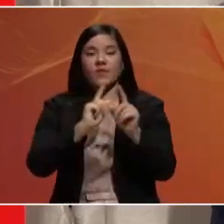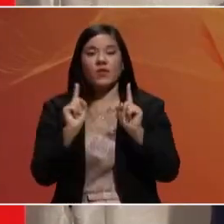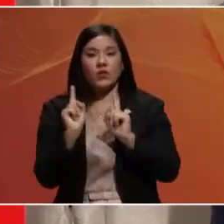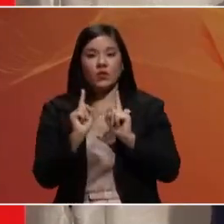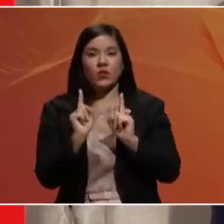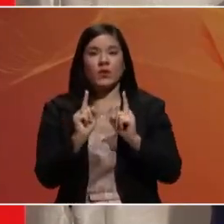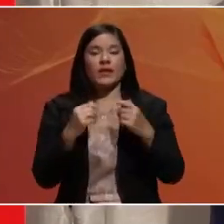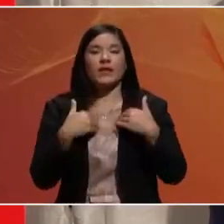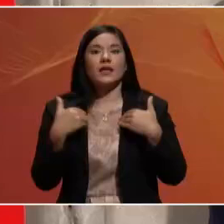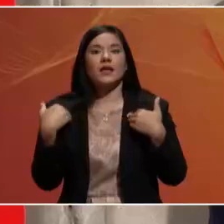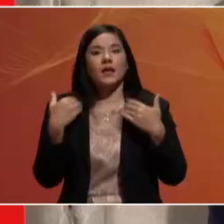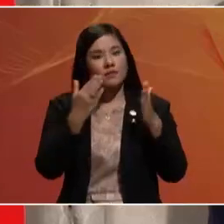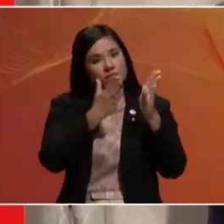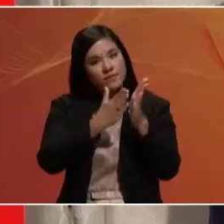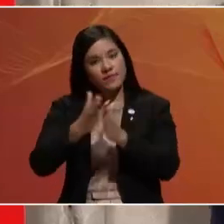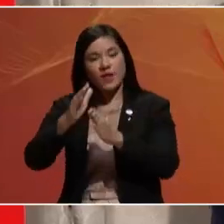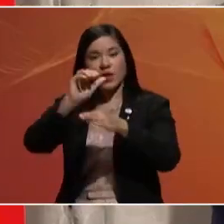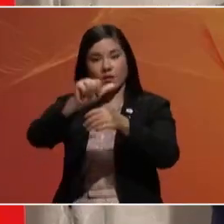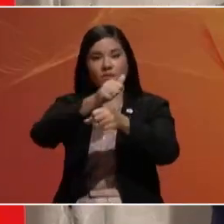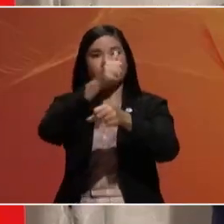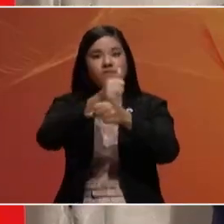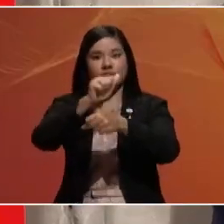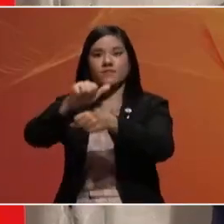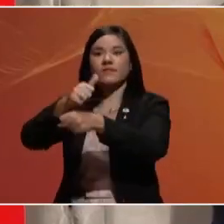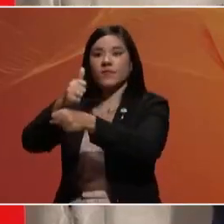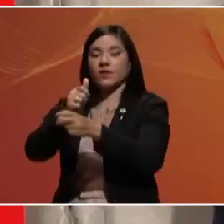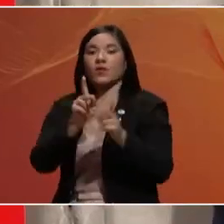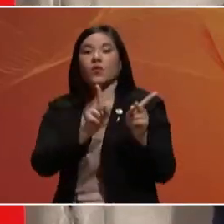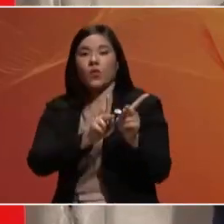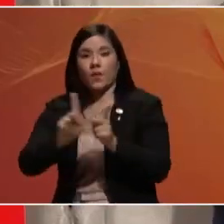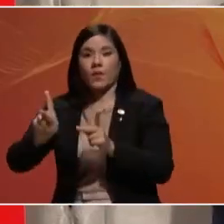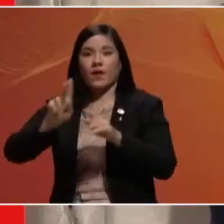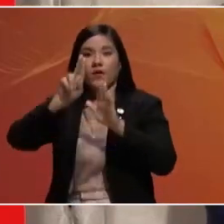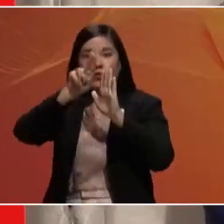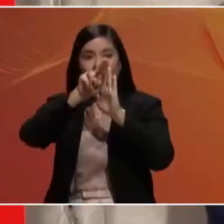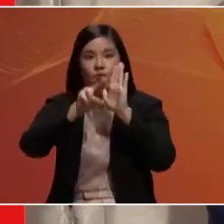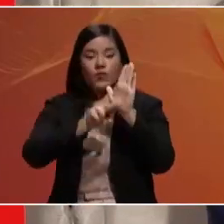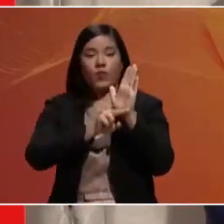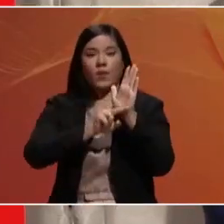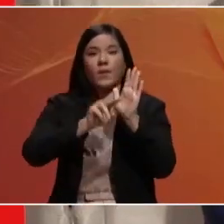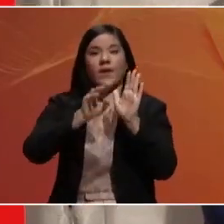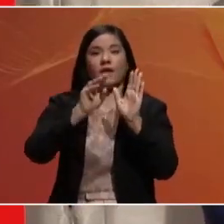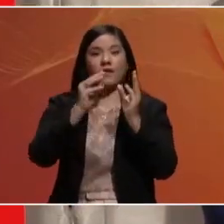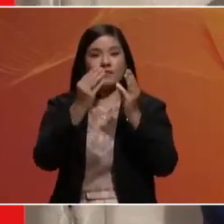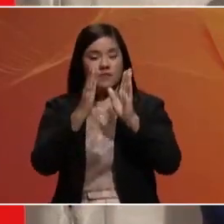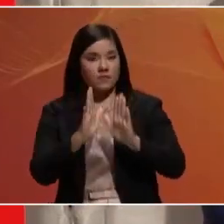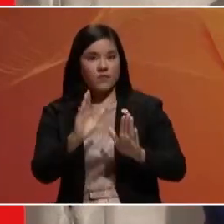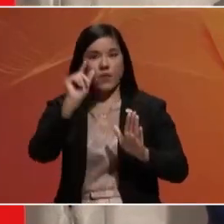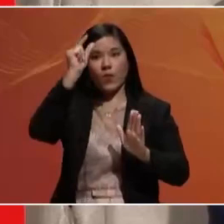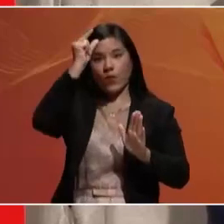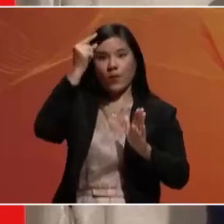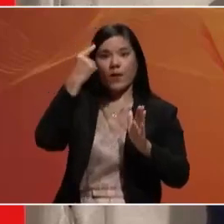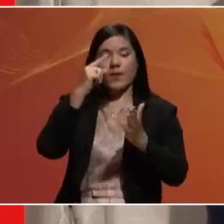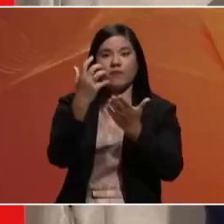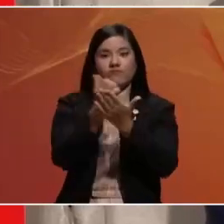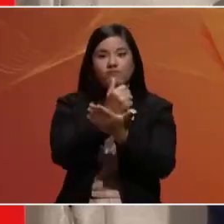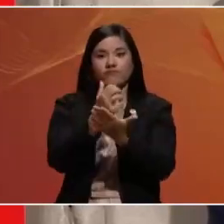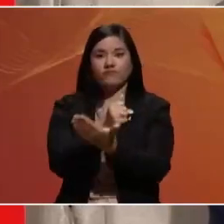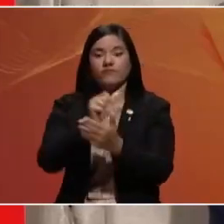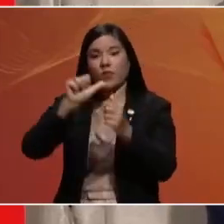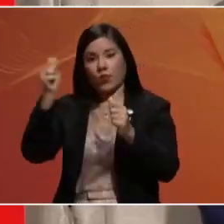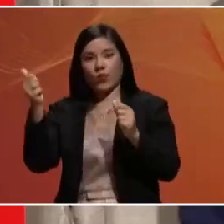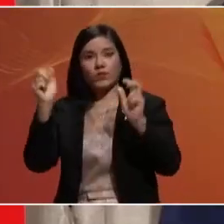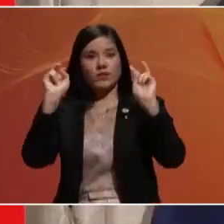hace una ponderación de los ayuntamientos en cuanto al cumplimiento de las normas de función pública, compra y contrataciones, presupuesto, entre otros